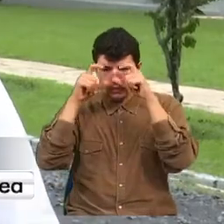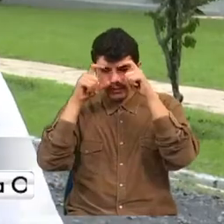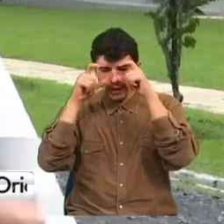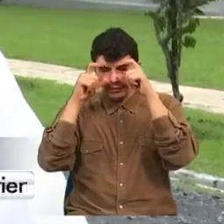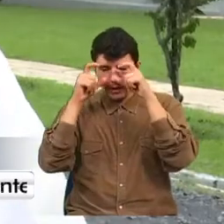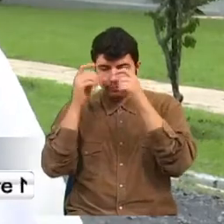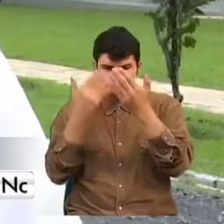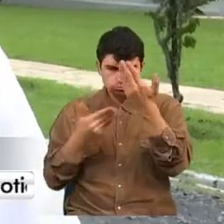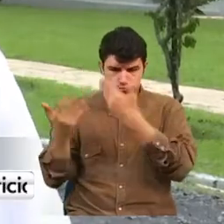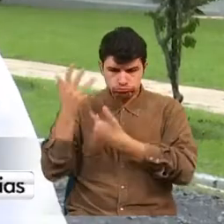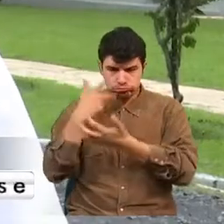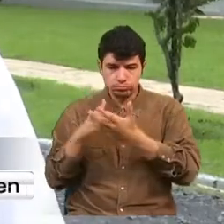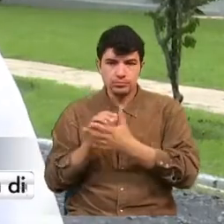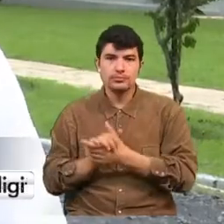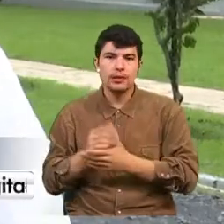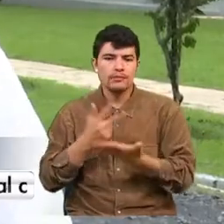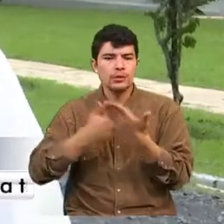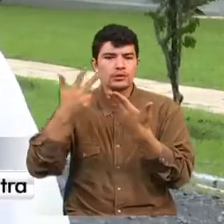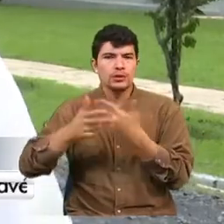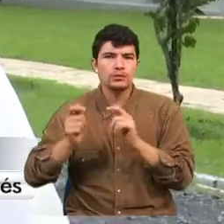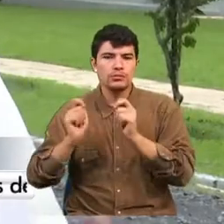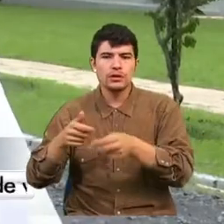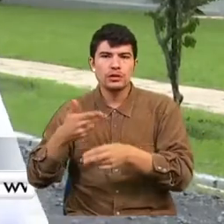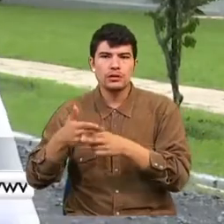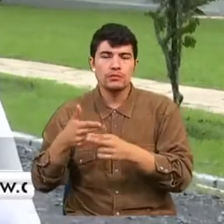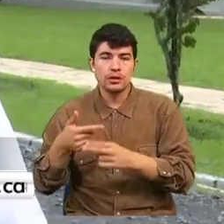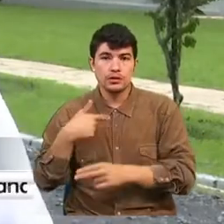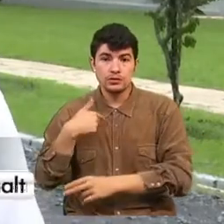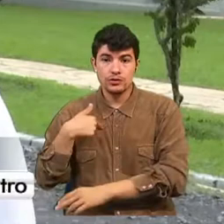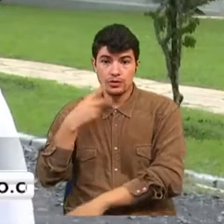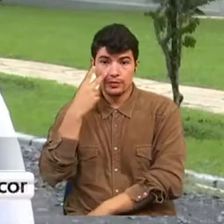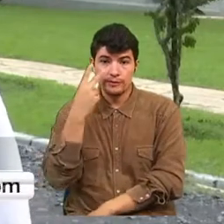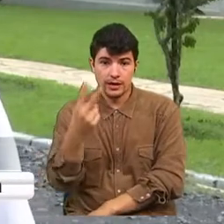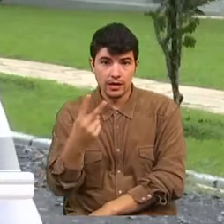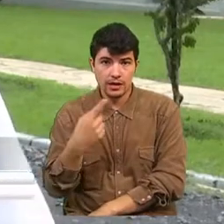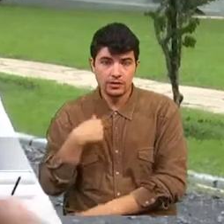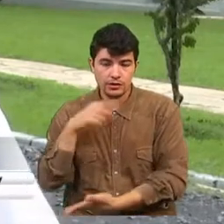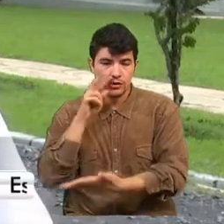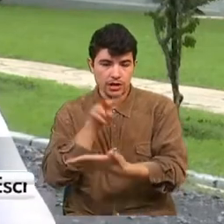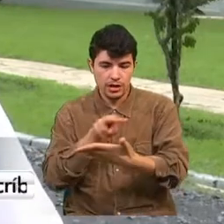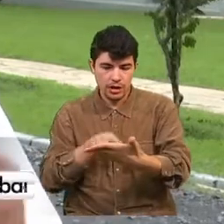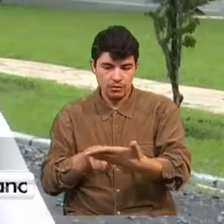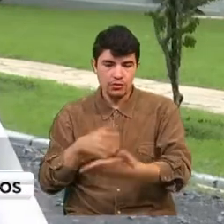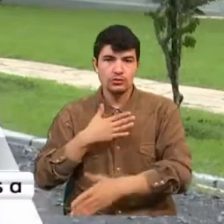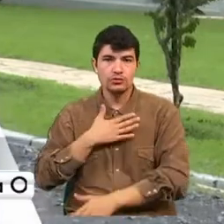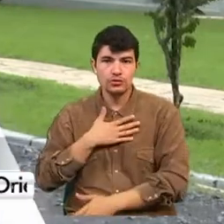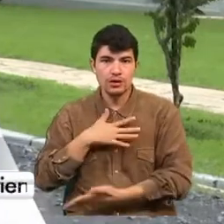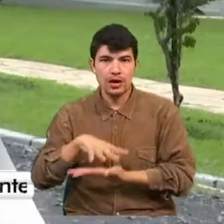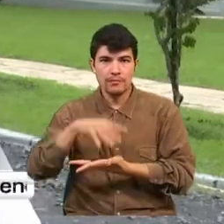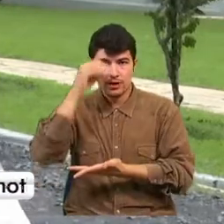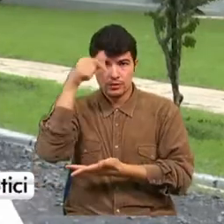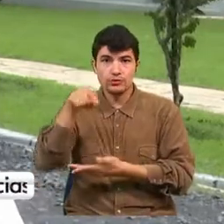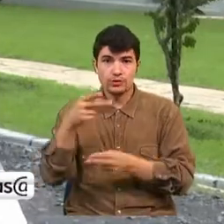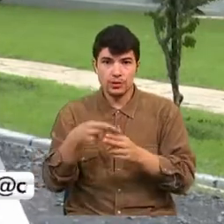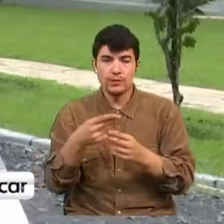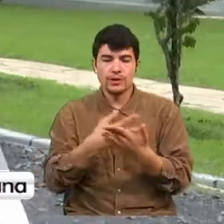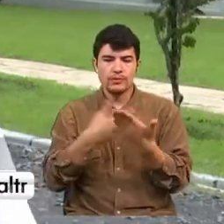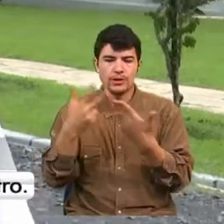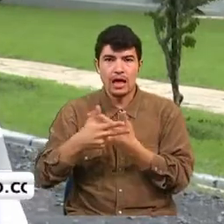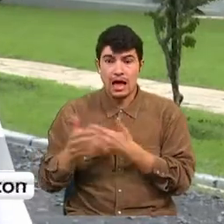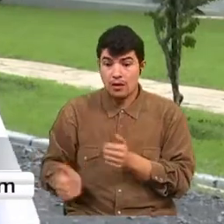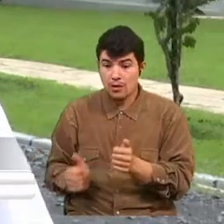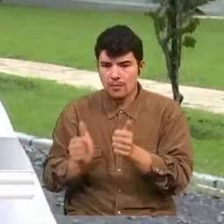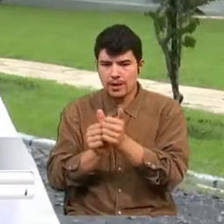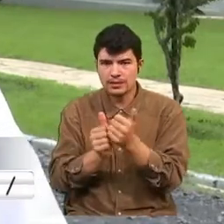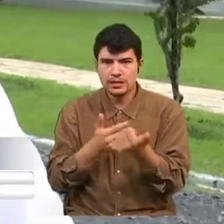expedición, dentro de un proyecto que denominamos Yo Veo, Yo Leo, Yo Aprendo. Aparte de acompañar una